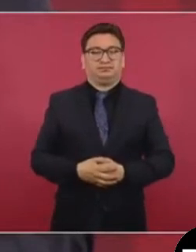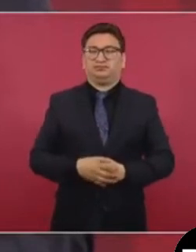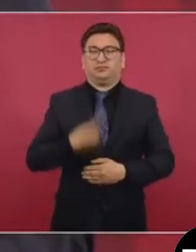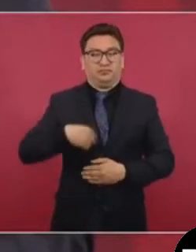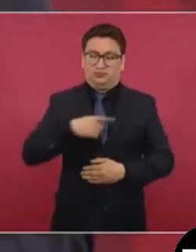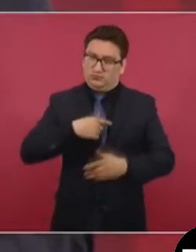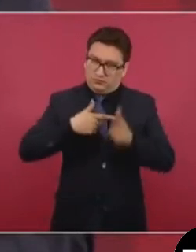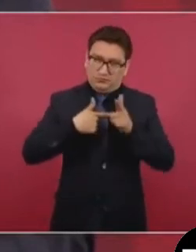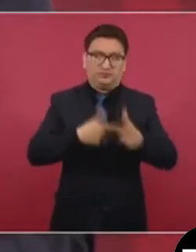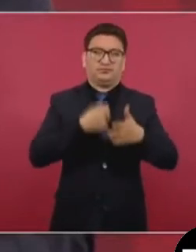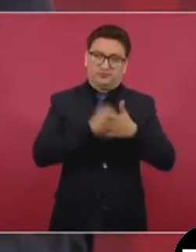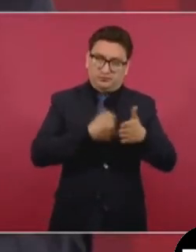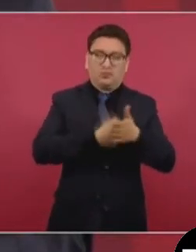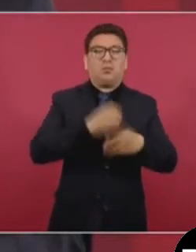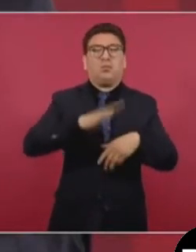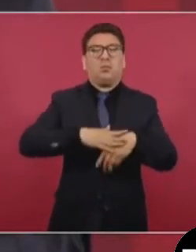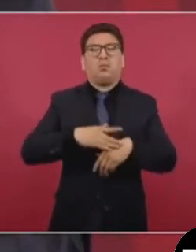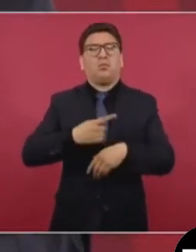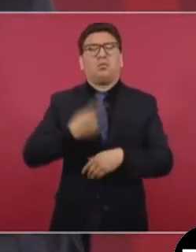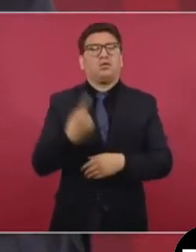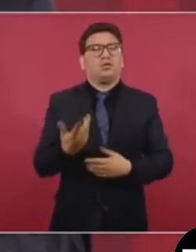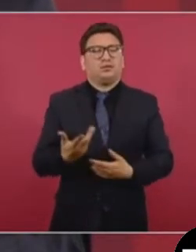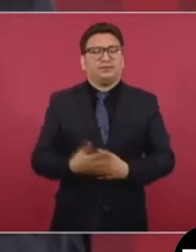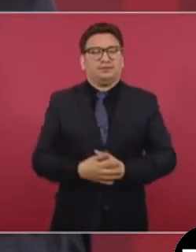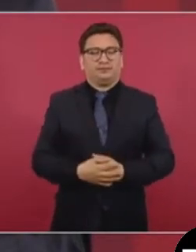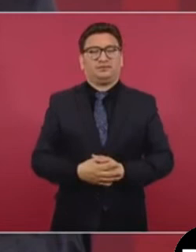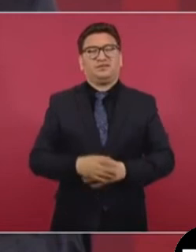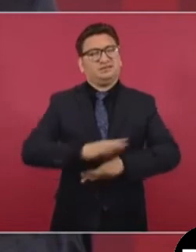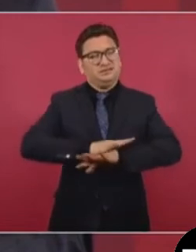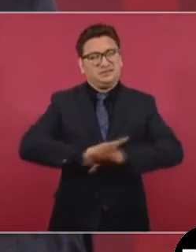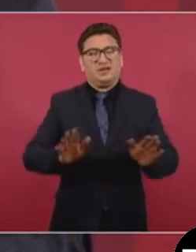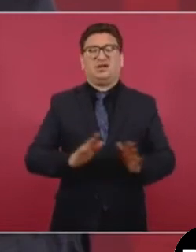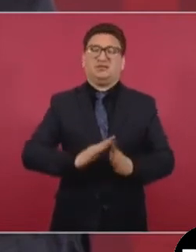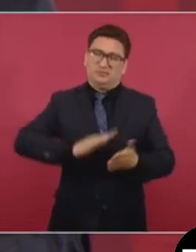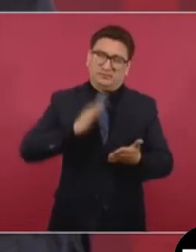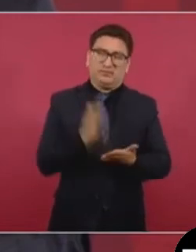dejar de insistir en esto, porque ya basta.